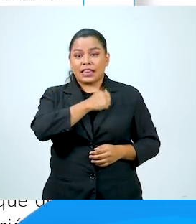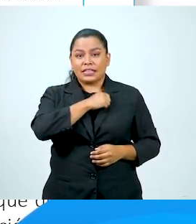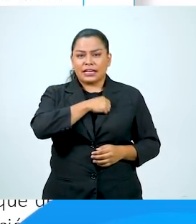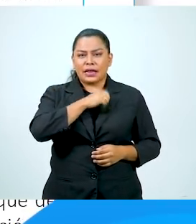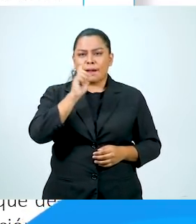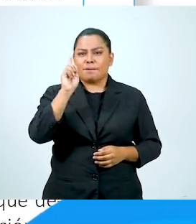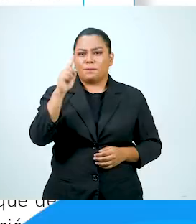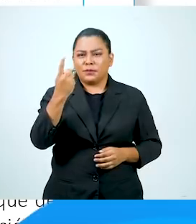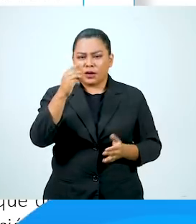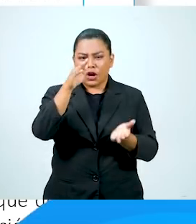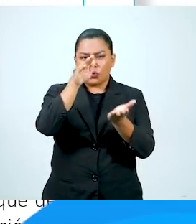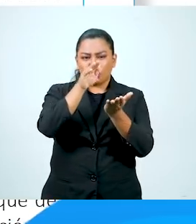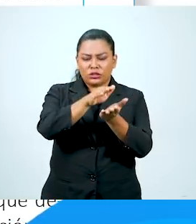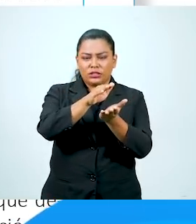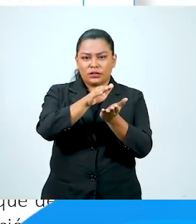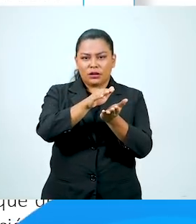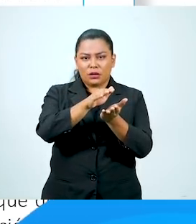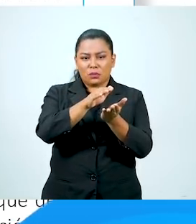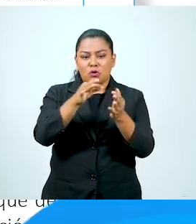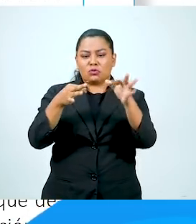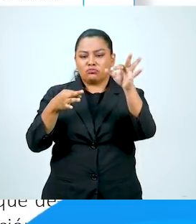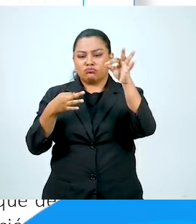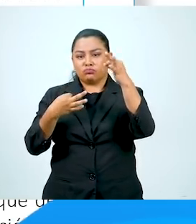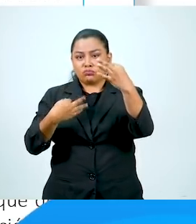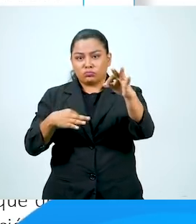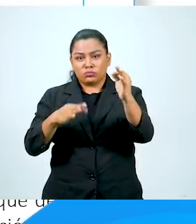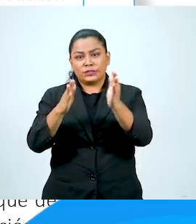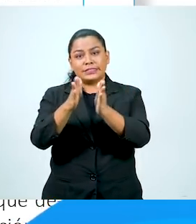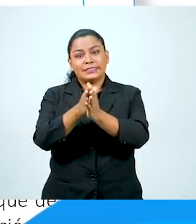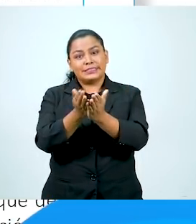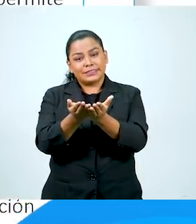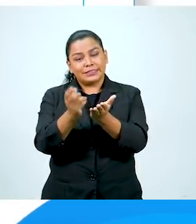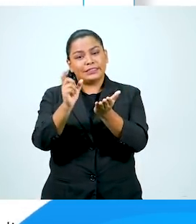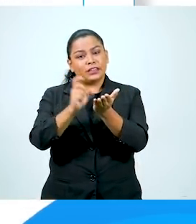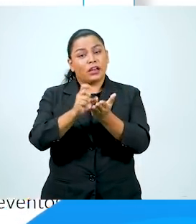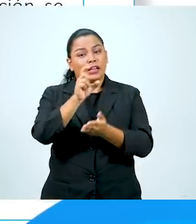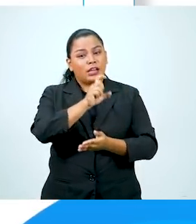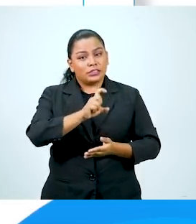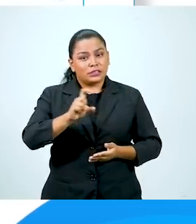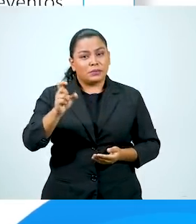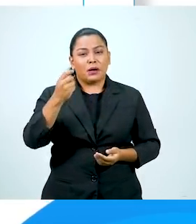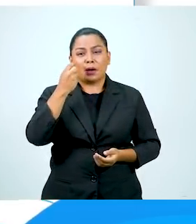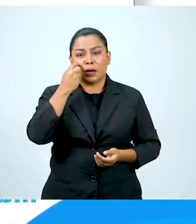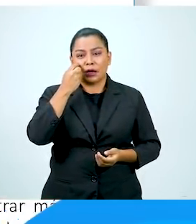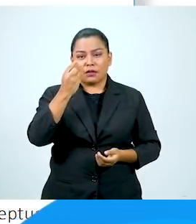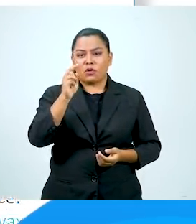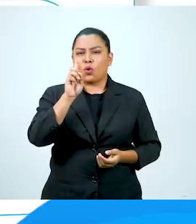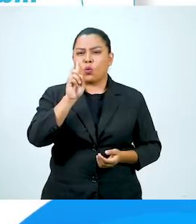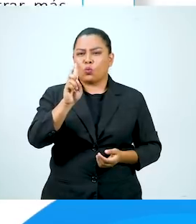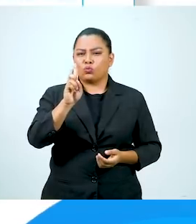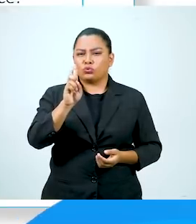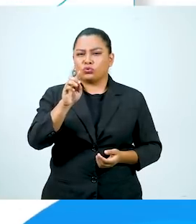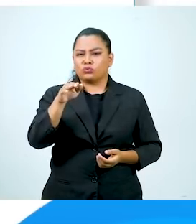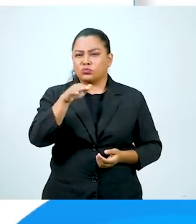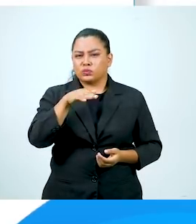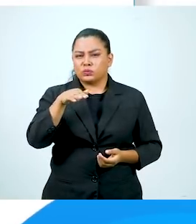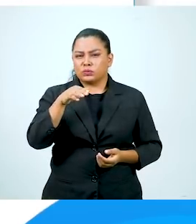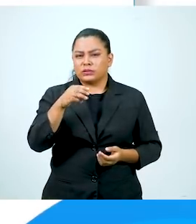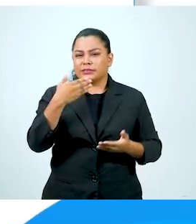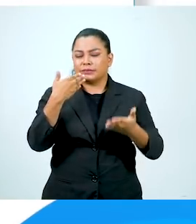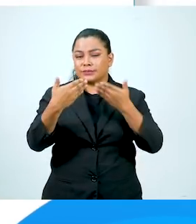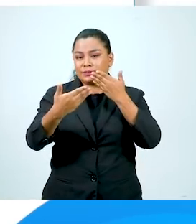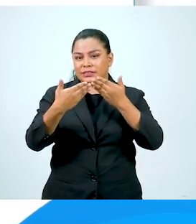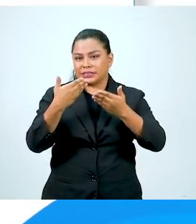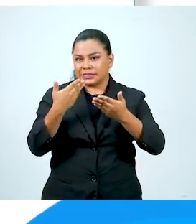producción principal de la unidad, en las páginas del libro de texto de la semana se encuentra una pestaña con